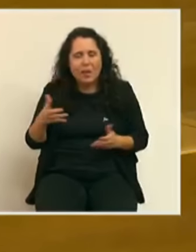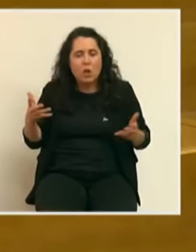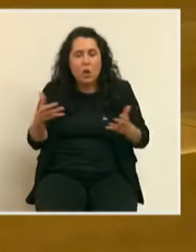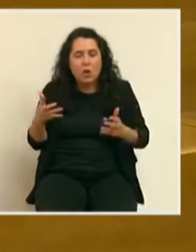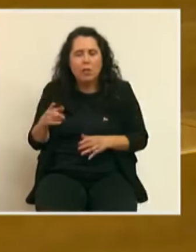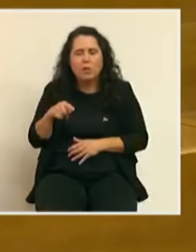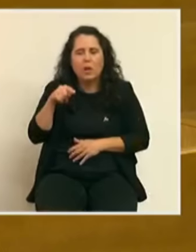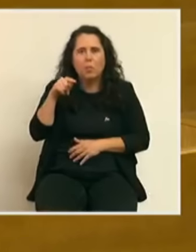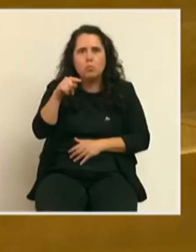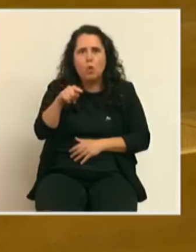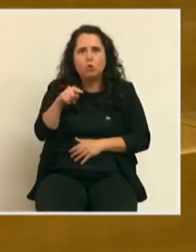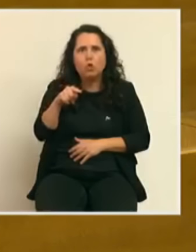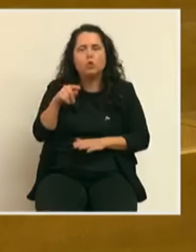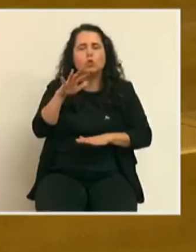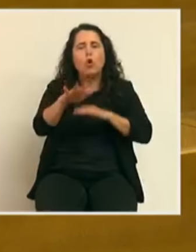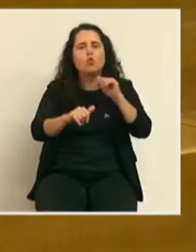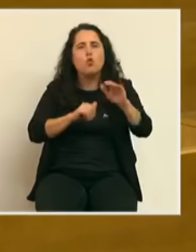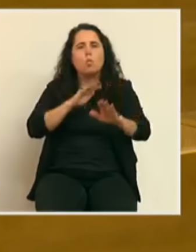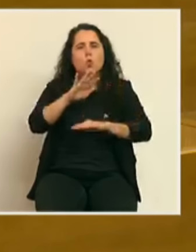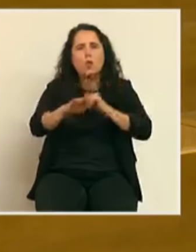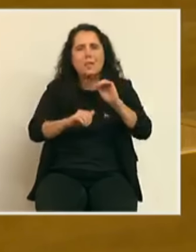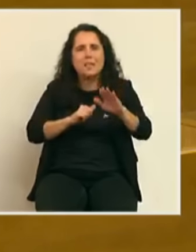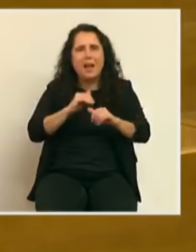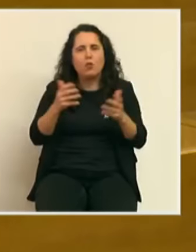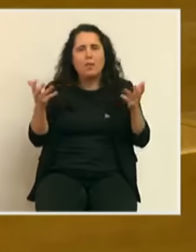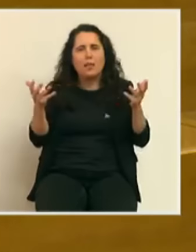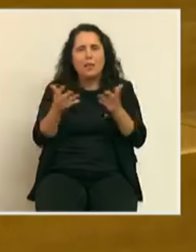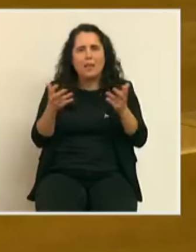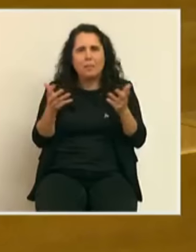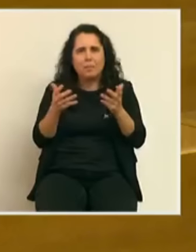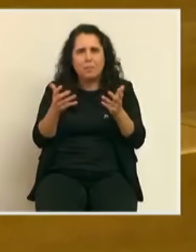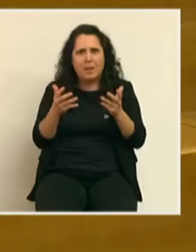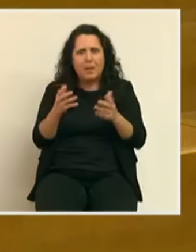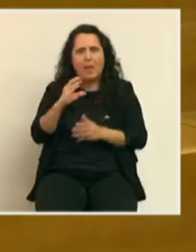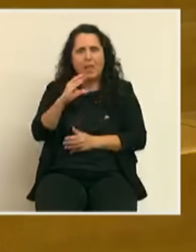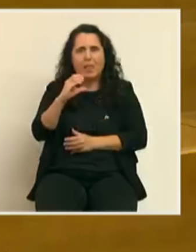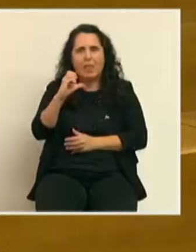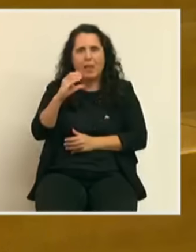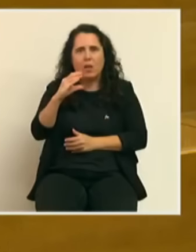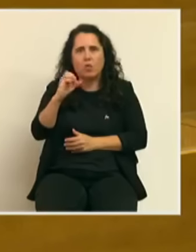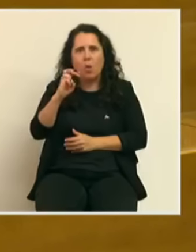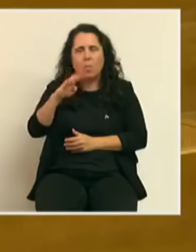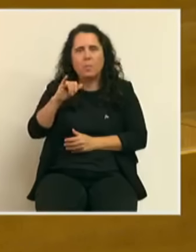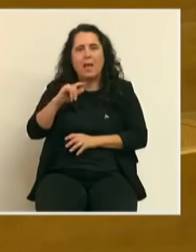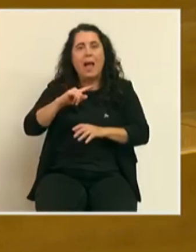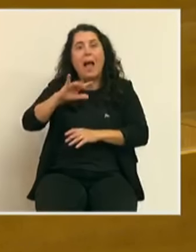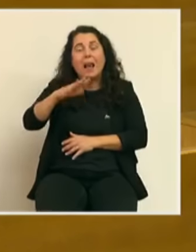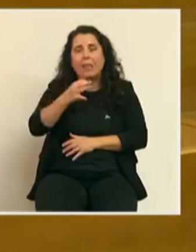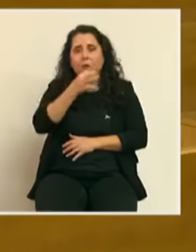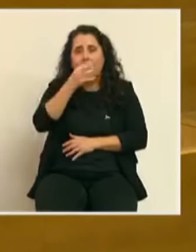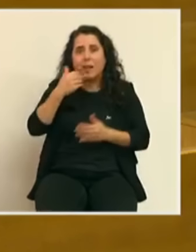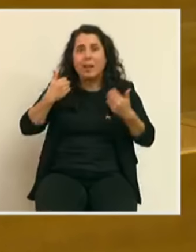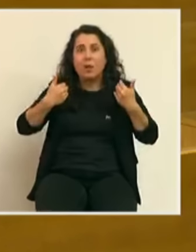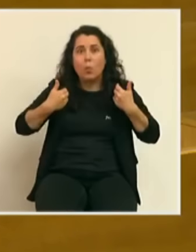vostès van convocar emergències, el CECOPI, a las 5 de la vesprada, cuando ya